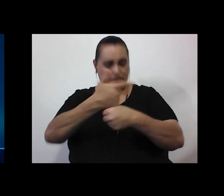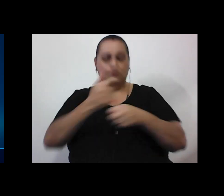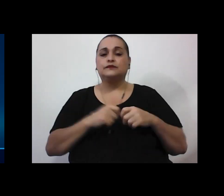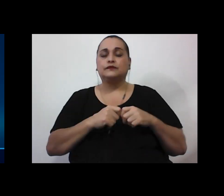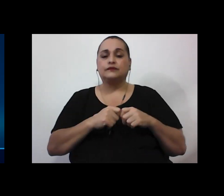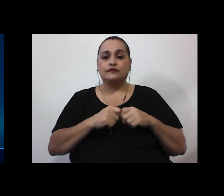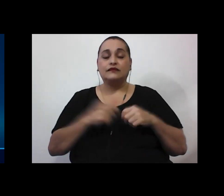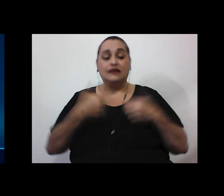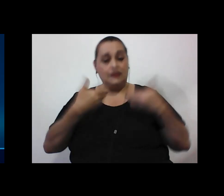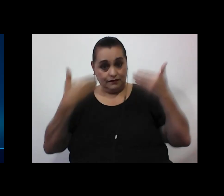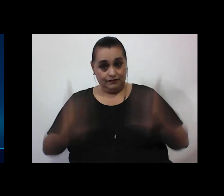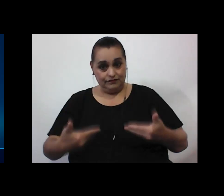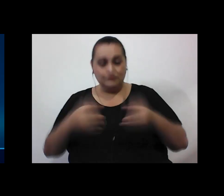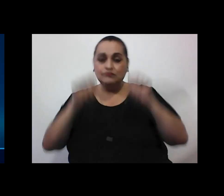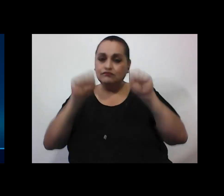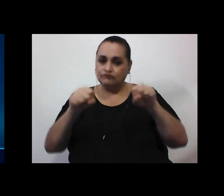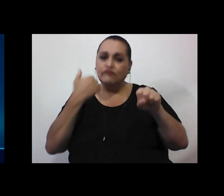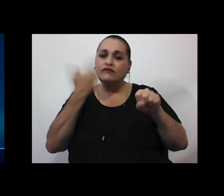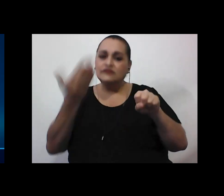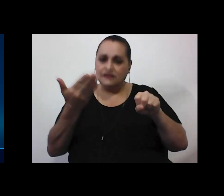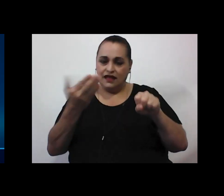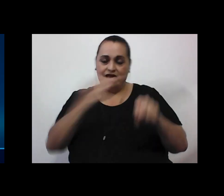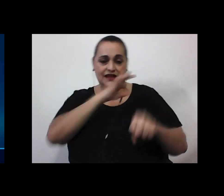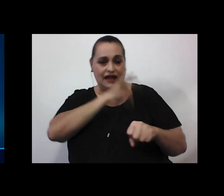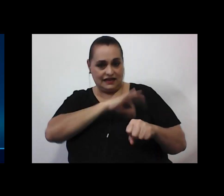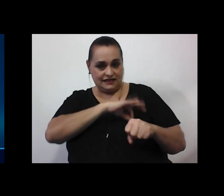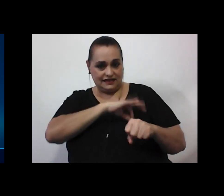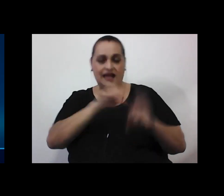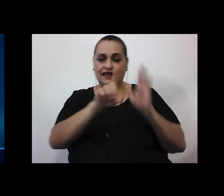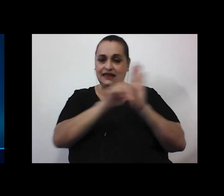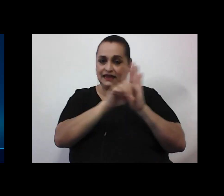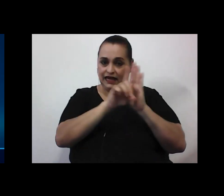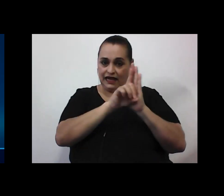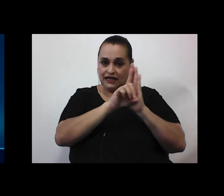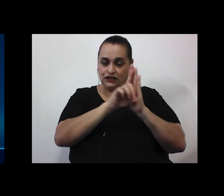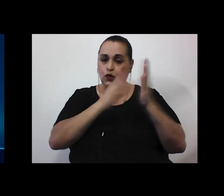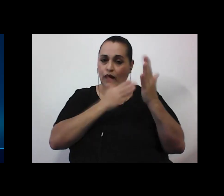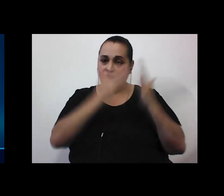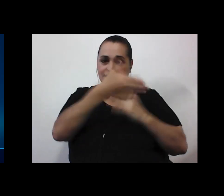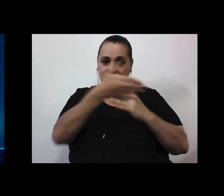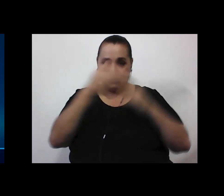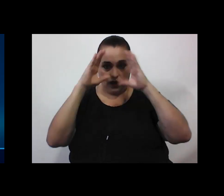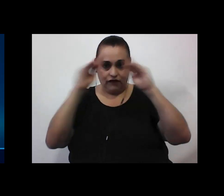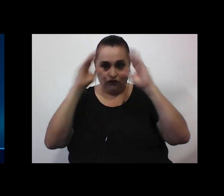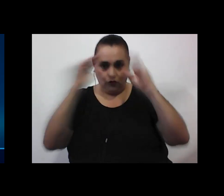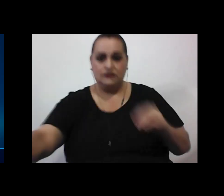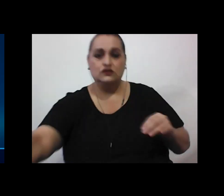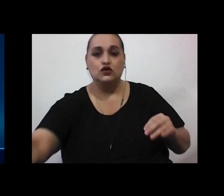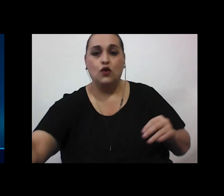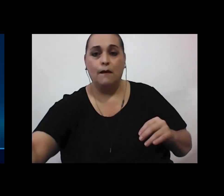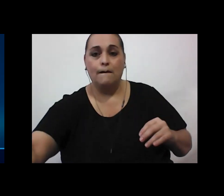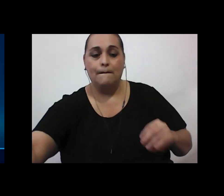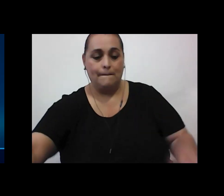y quien posibilita el poder garantizar el derecho al acceso a la información para las